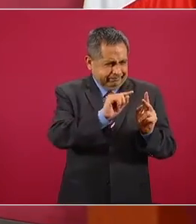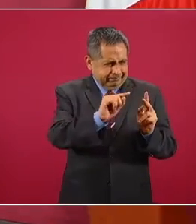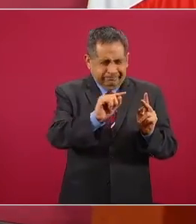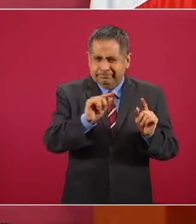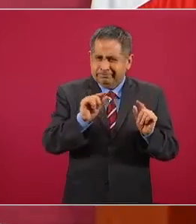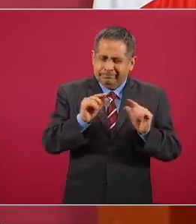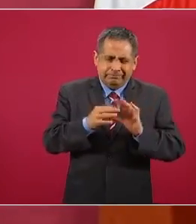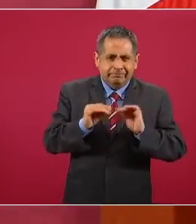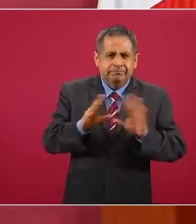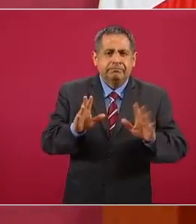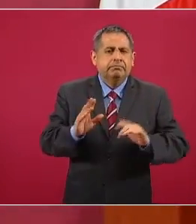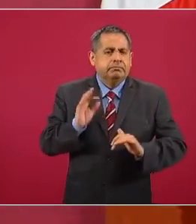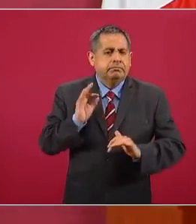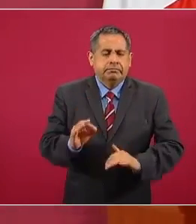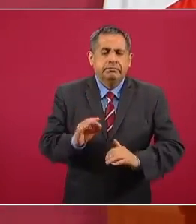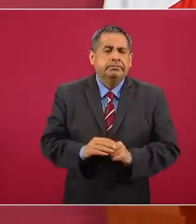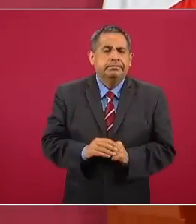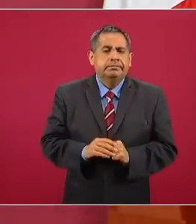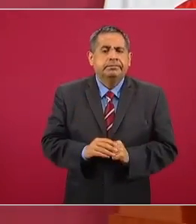definidas,